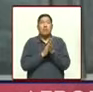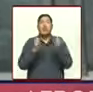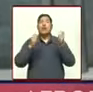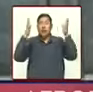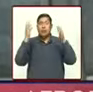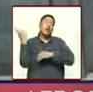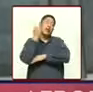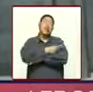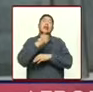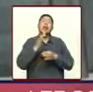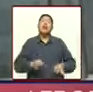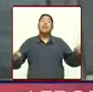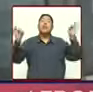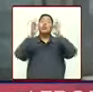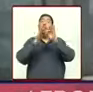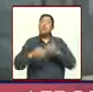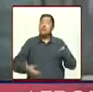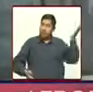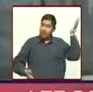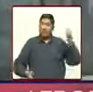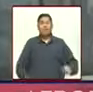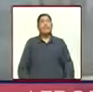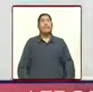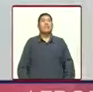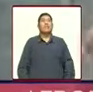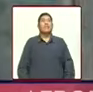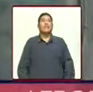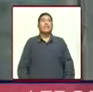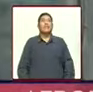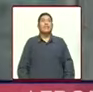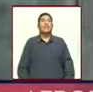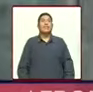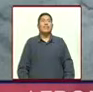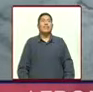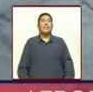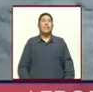Celebremos este día importante para los afrobolivianos.